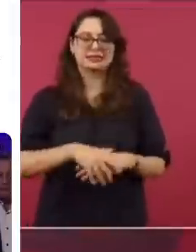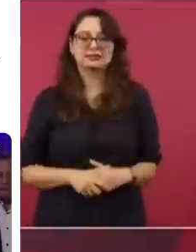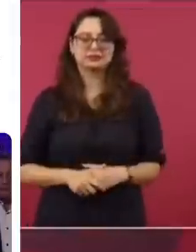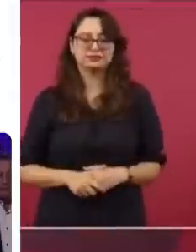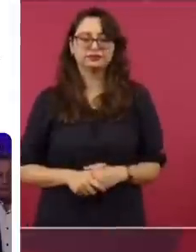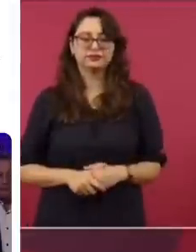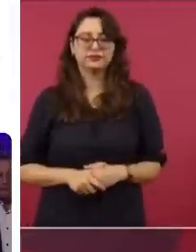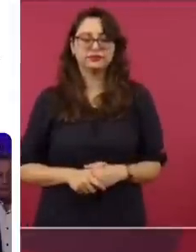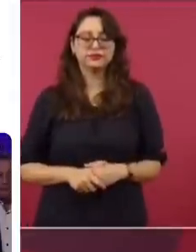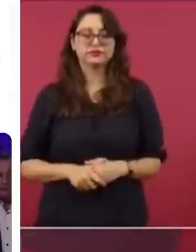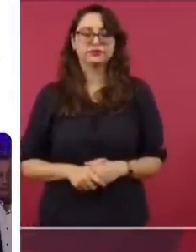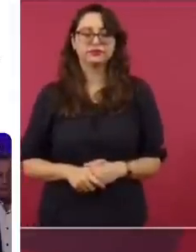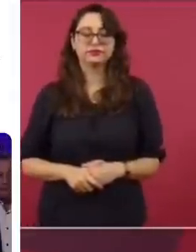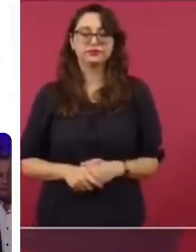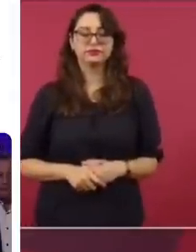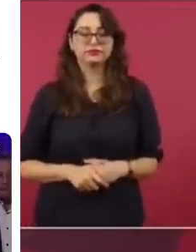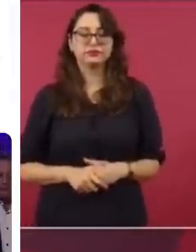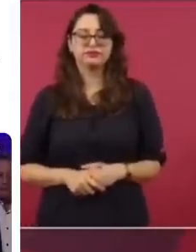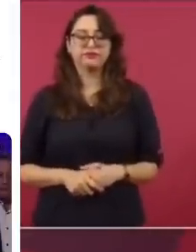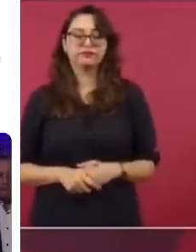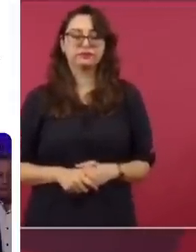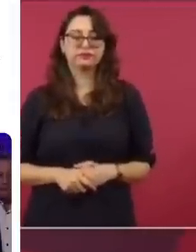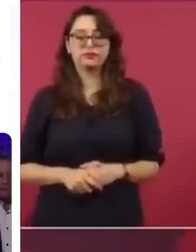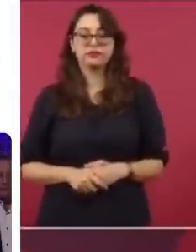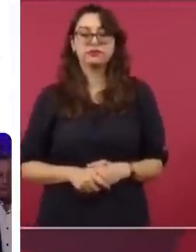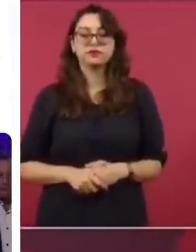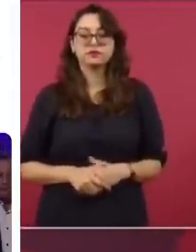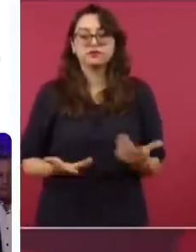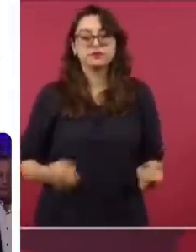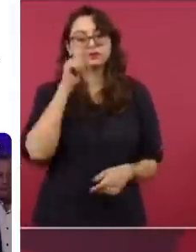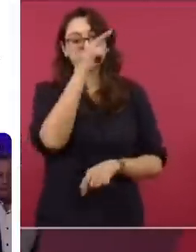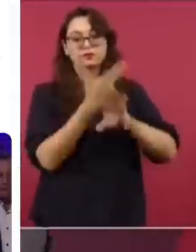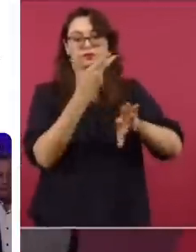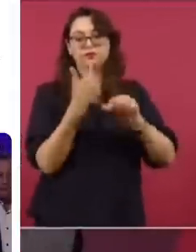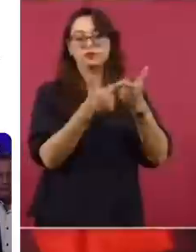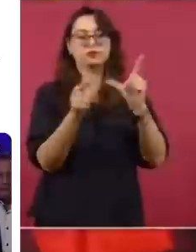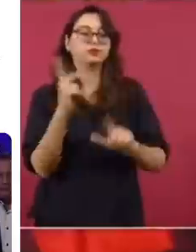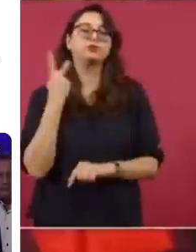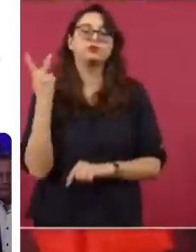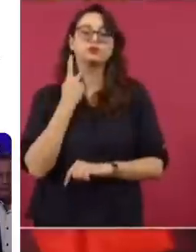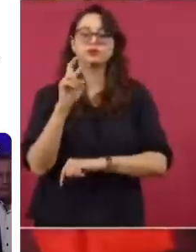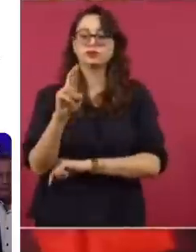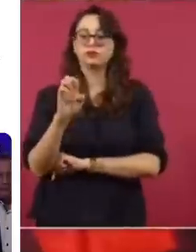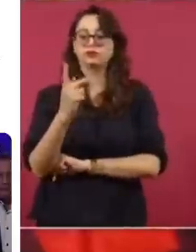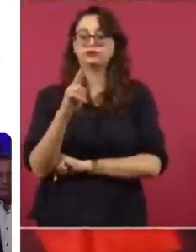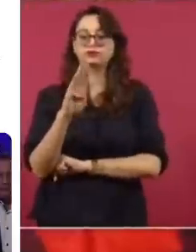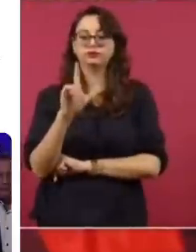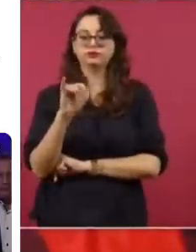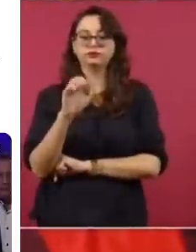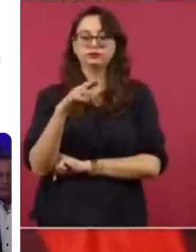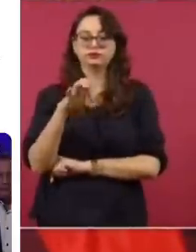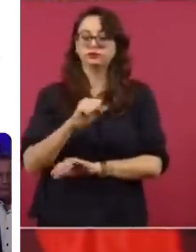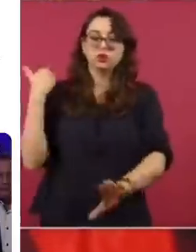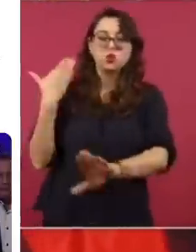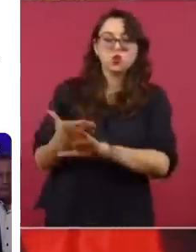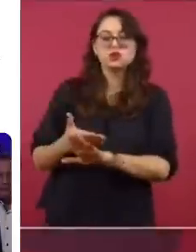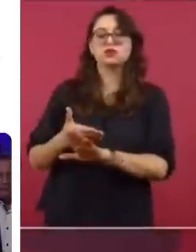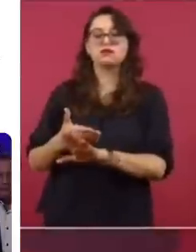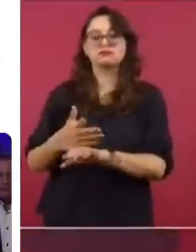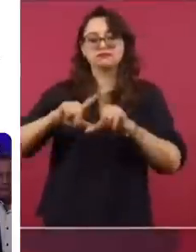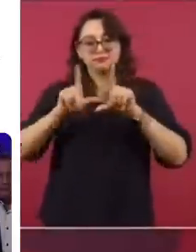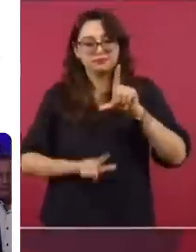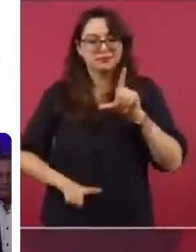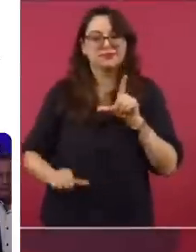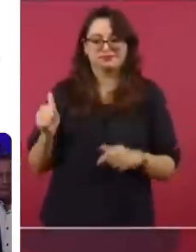Entonces hablaba yo del caso de los republicanos, que no de todos, sino de estos que han hecho declaraciones muy ofensivas, pero también de la